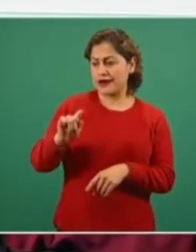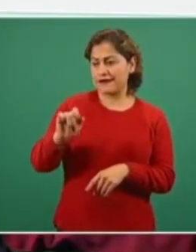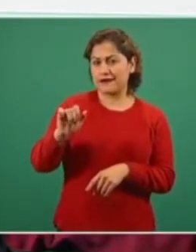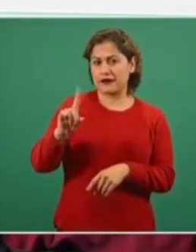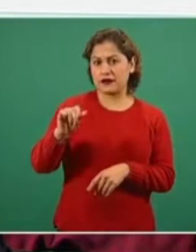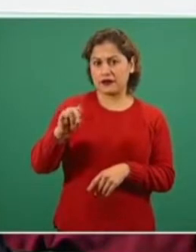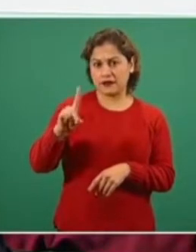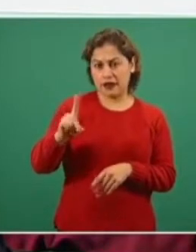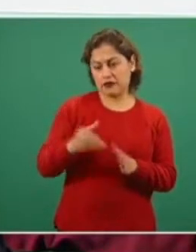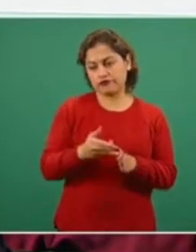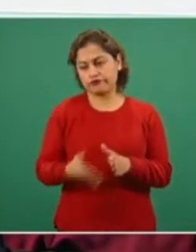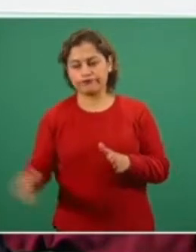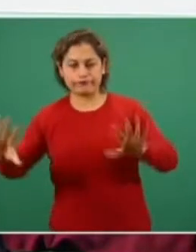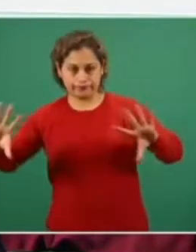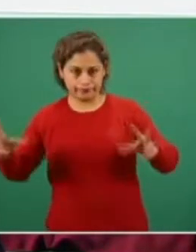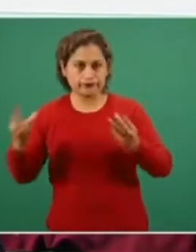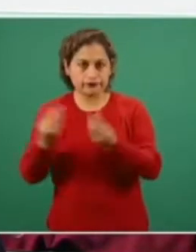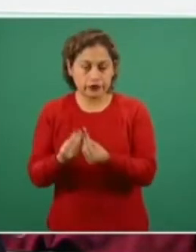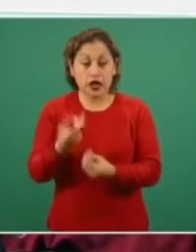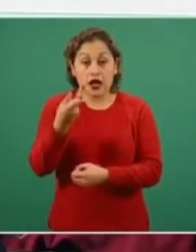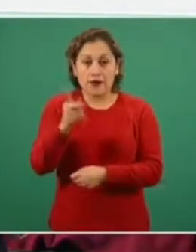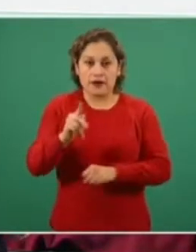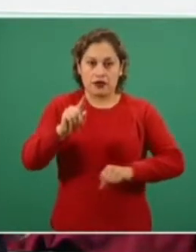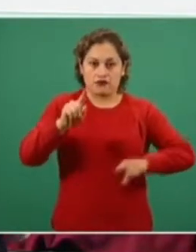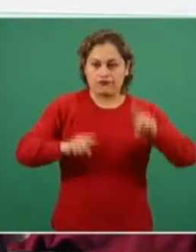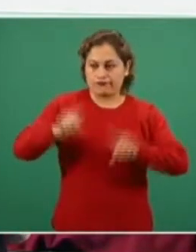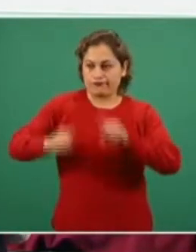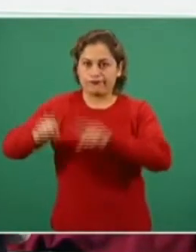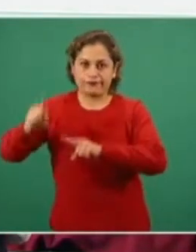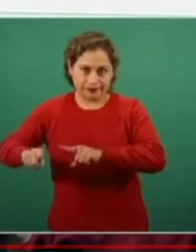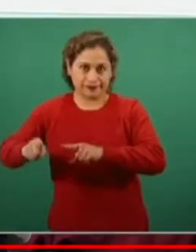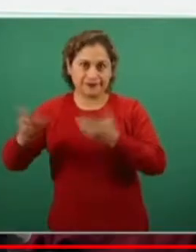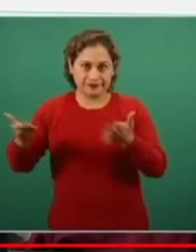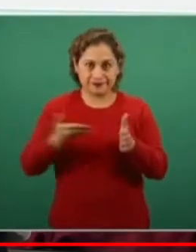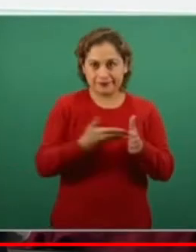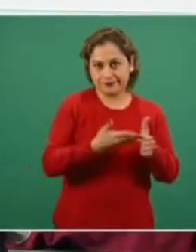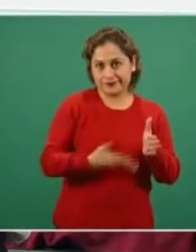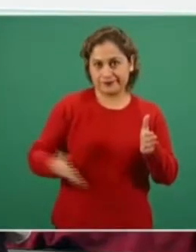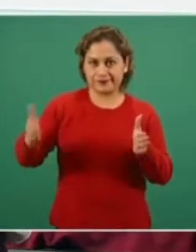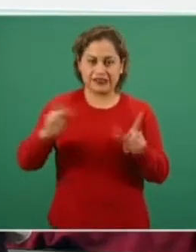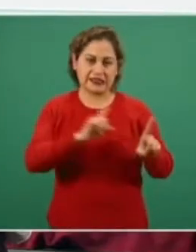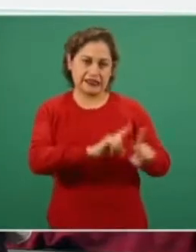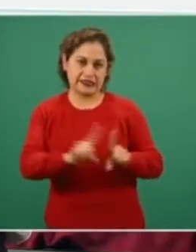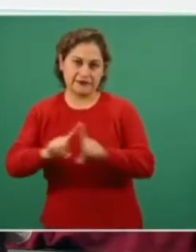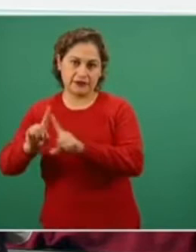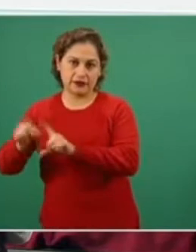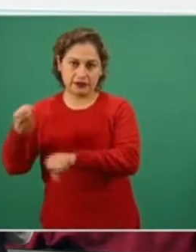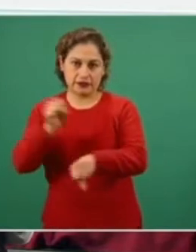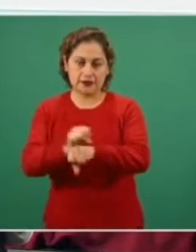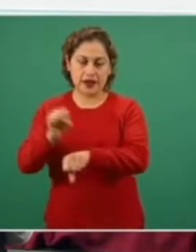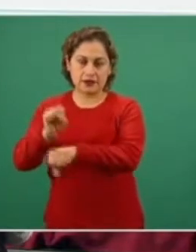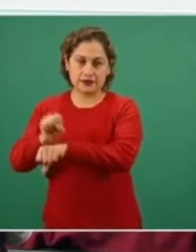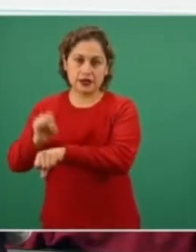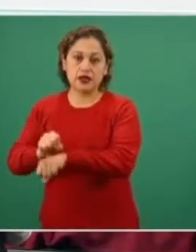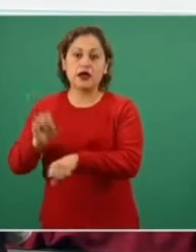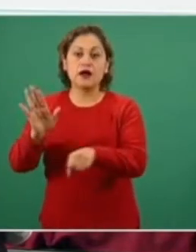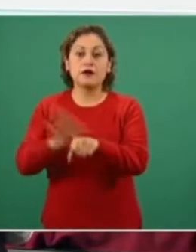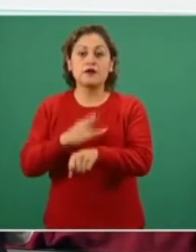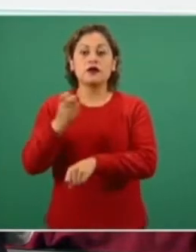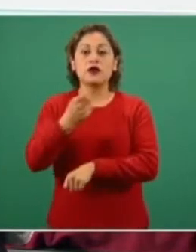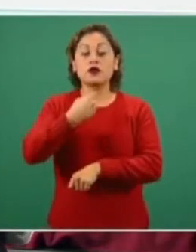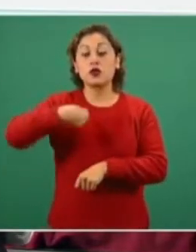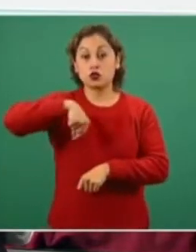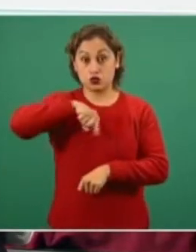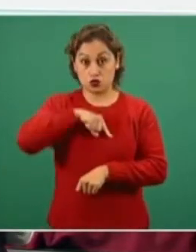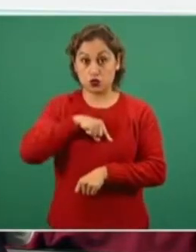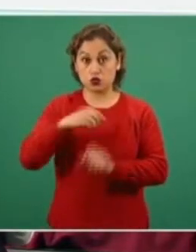año. Pero como podemos ver, ha sido muy variable a lo largo de todas las semanas. Y eso es lo que nos interesa que se refleje en esta